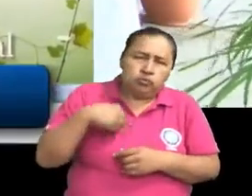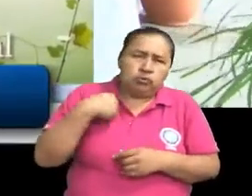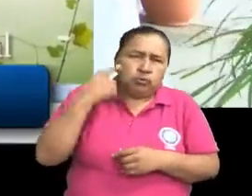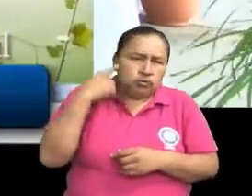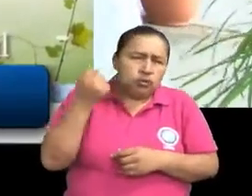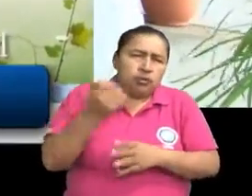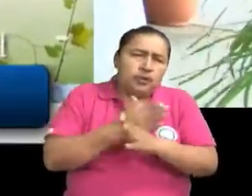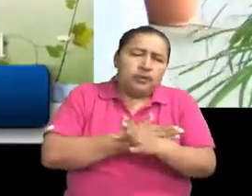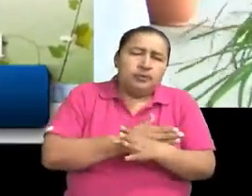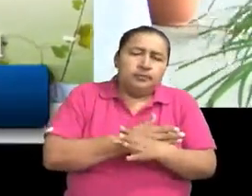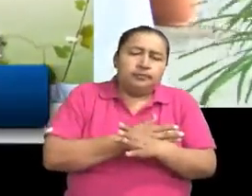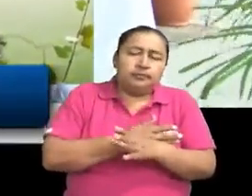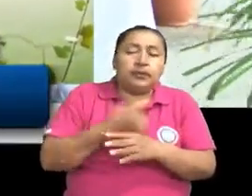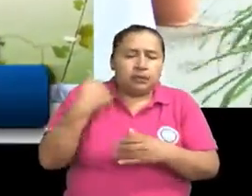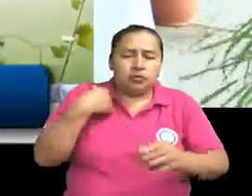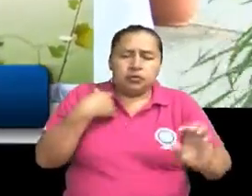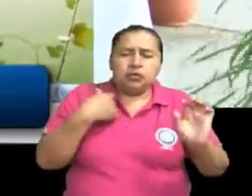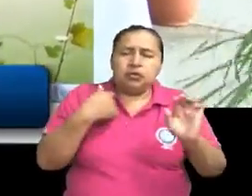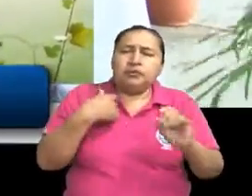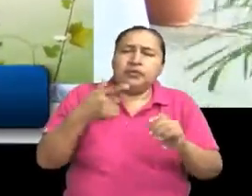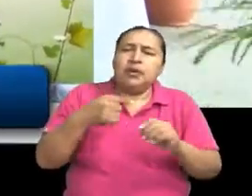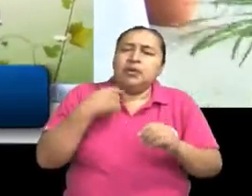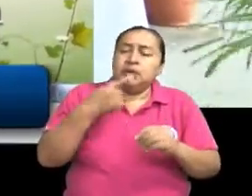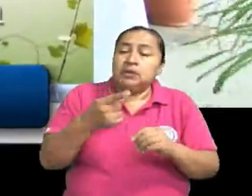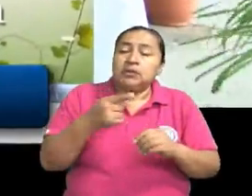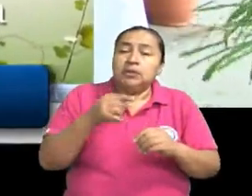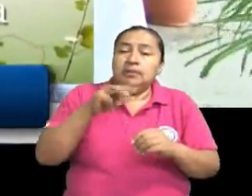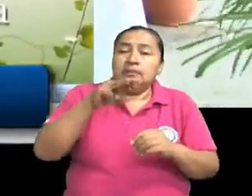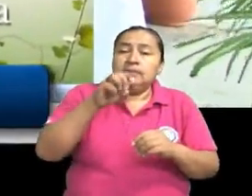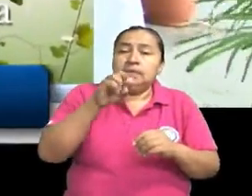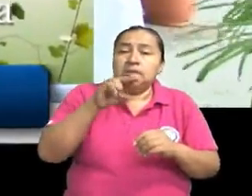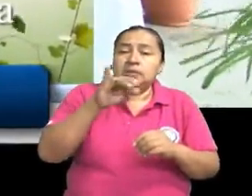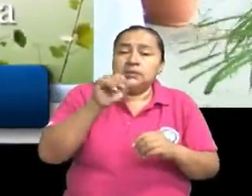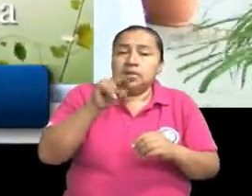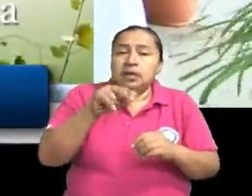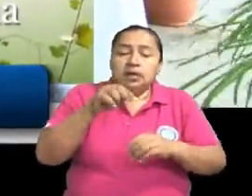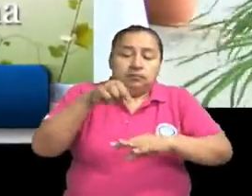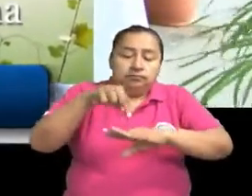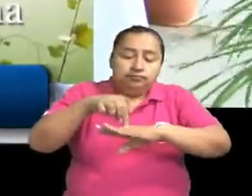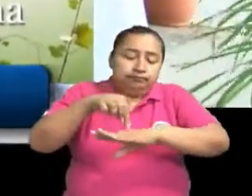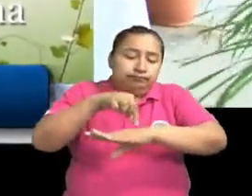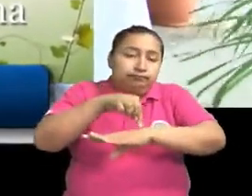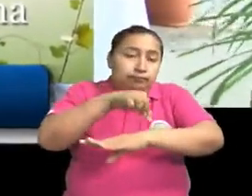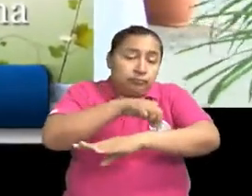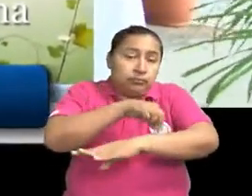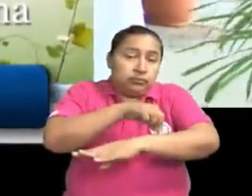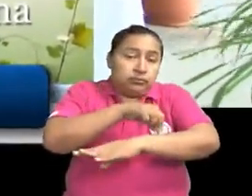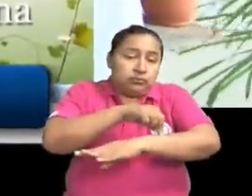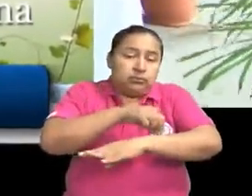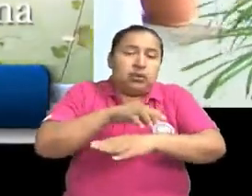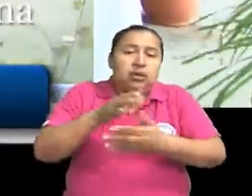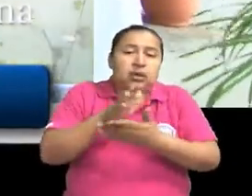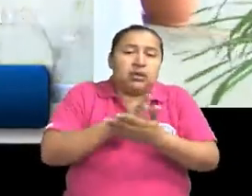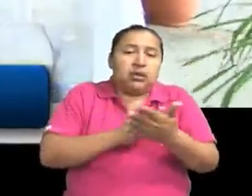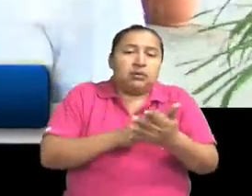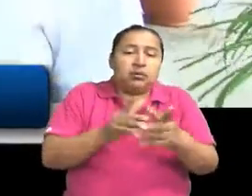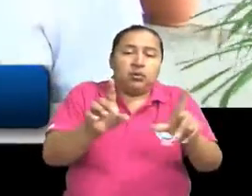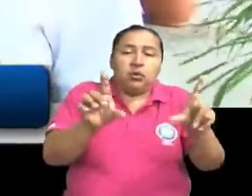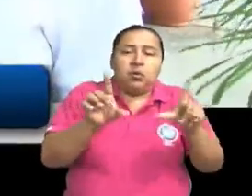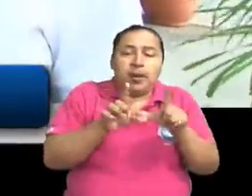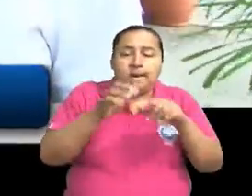más antes, cuando estaba niño, la medicina esta de acupuntura en los espacios privados,